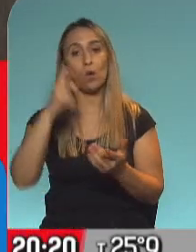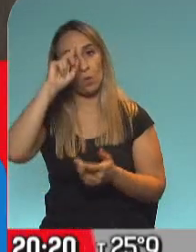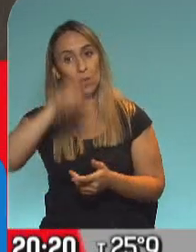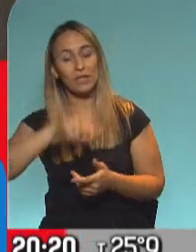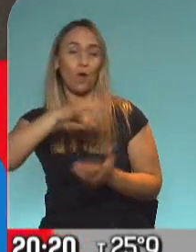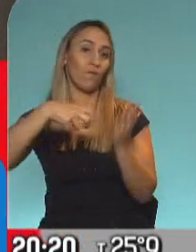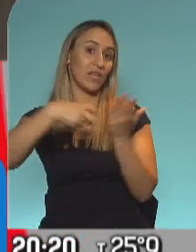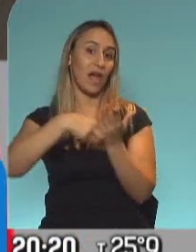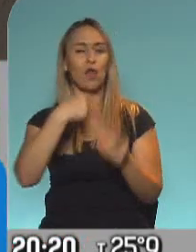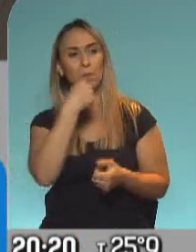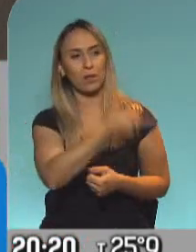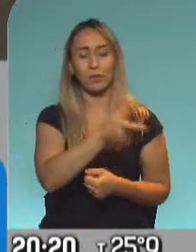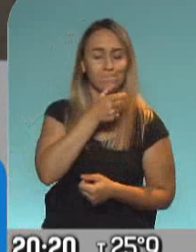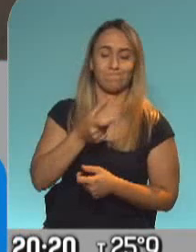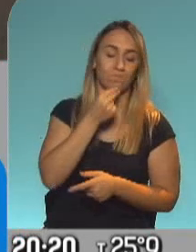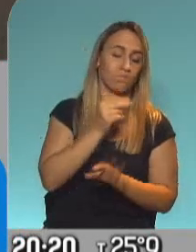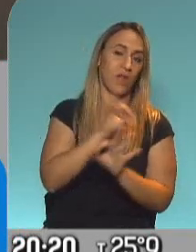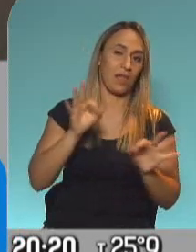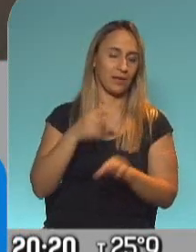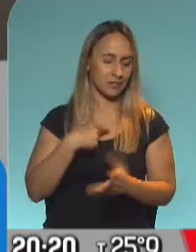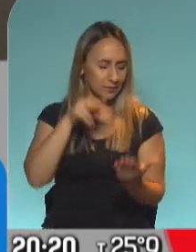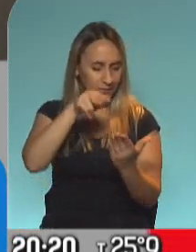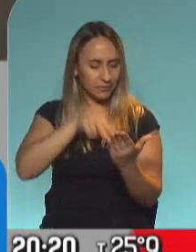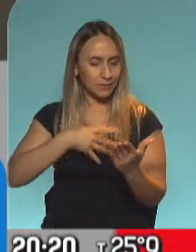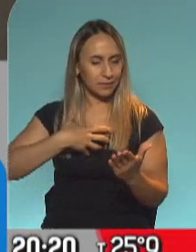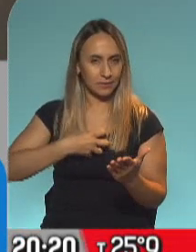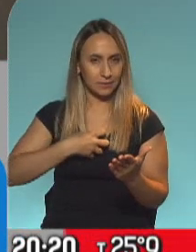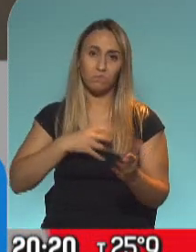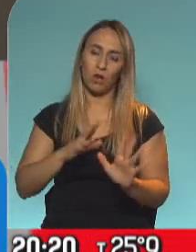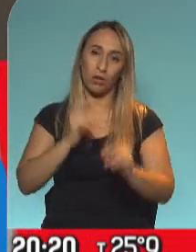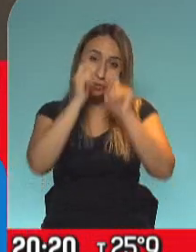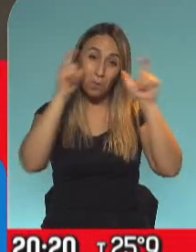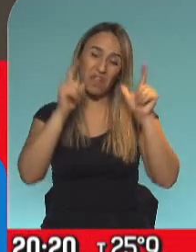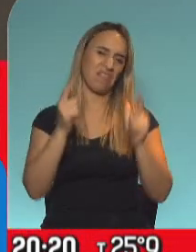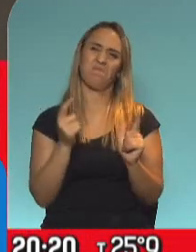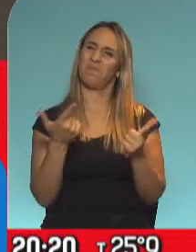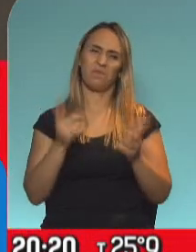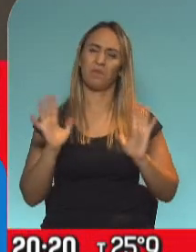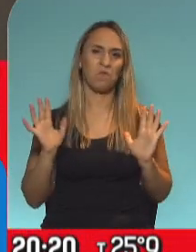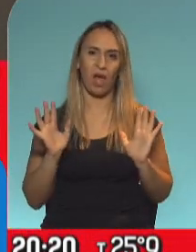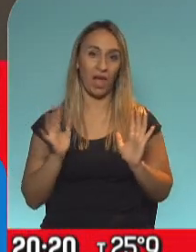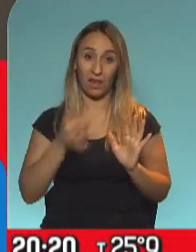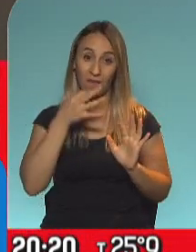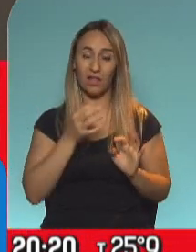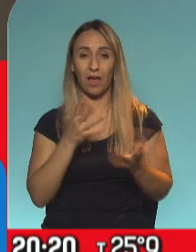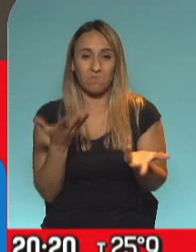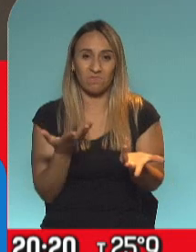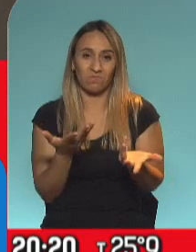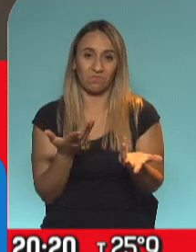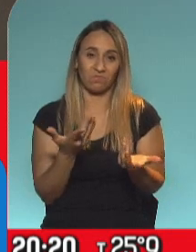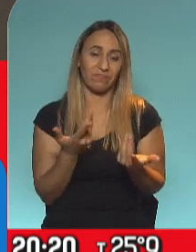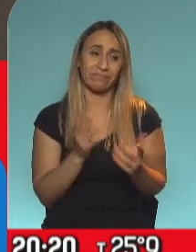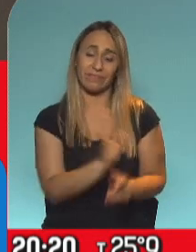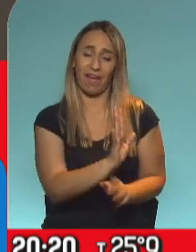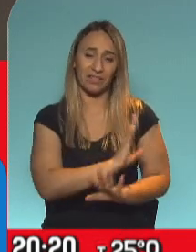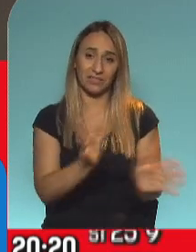como de la fiscalía, siento indignación, pero no me sorprende. Francamente, no me sorprende. Esta persona vino a dar